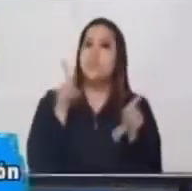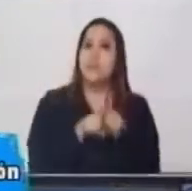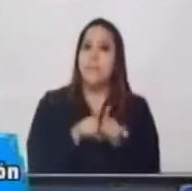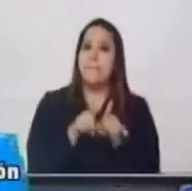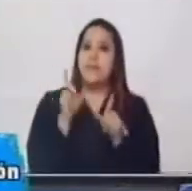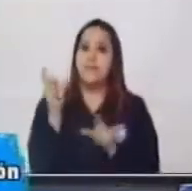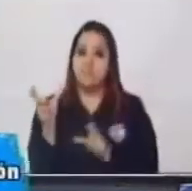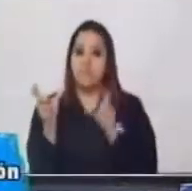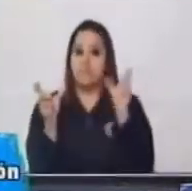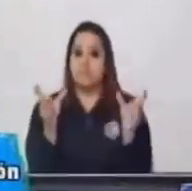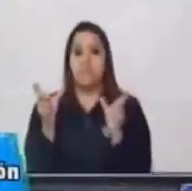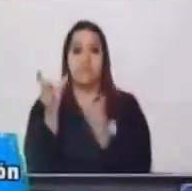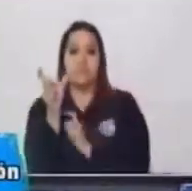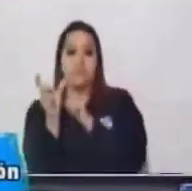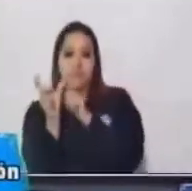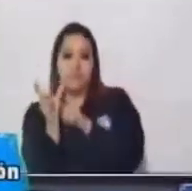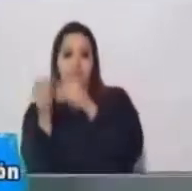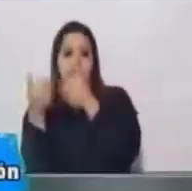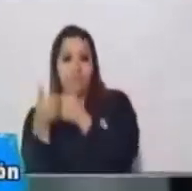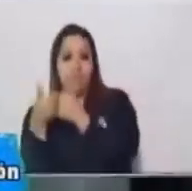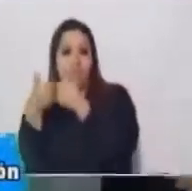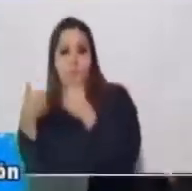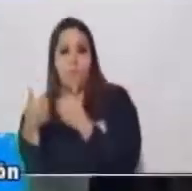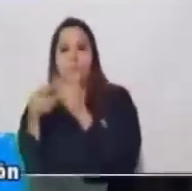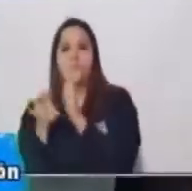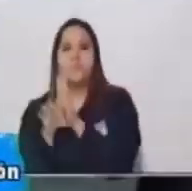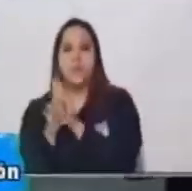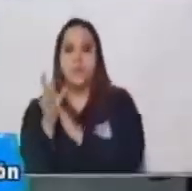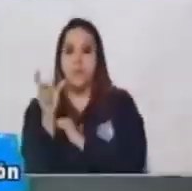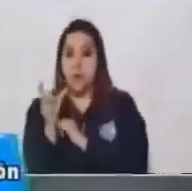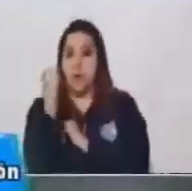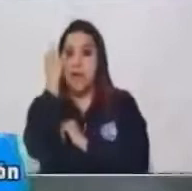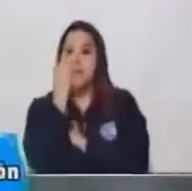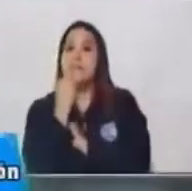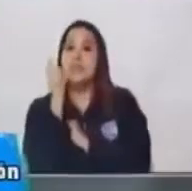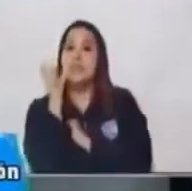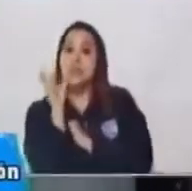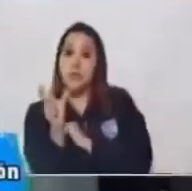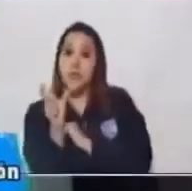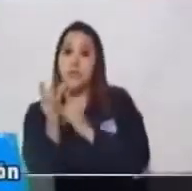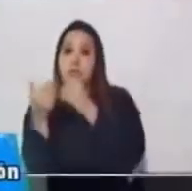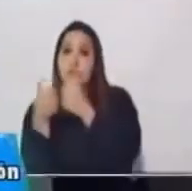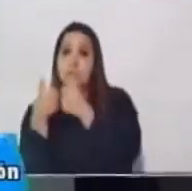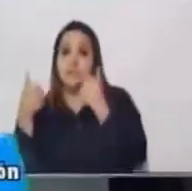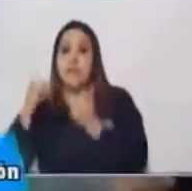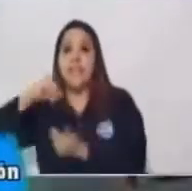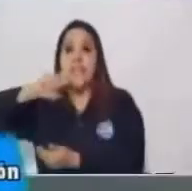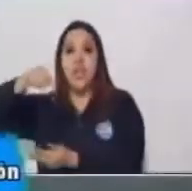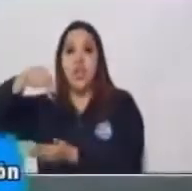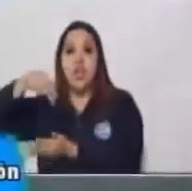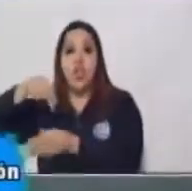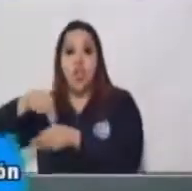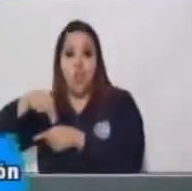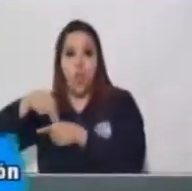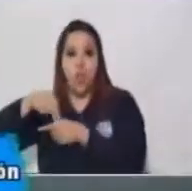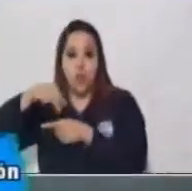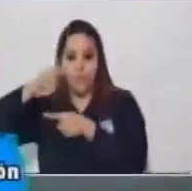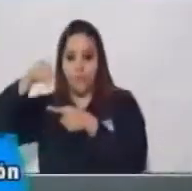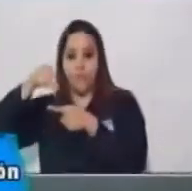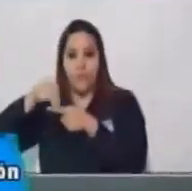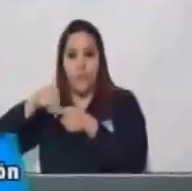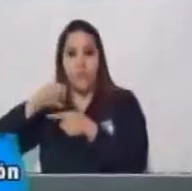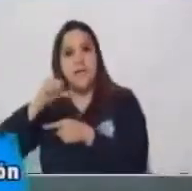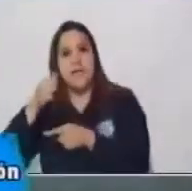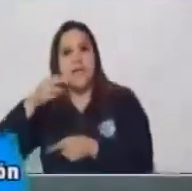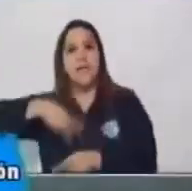subdividen. ¿Cómo lo hacemos? Por ejemplo, el sujeto se subdivide en el núcleo del sujeto y el modificador del